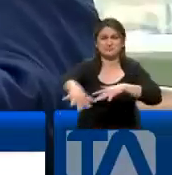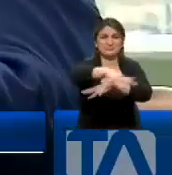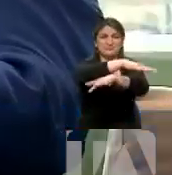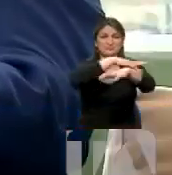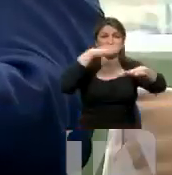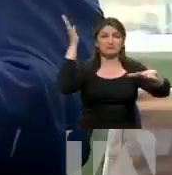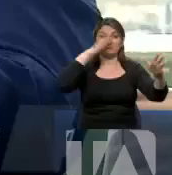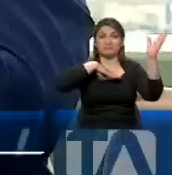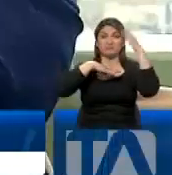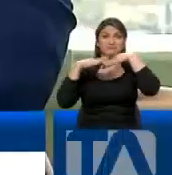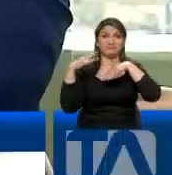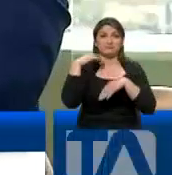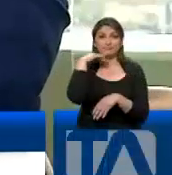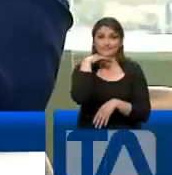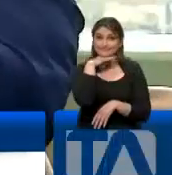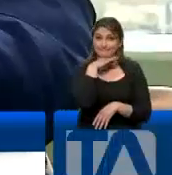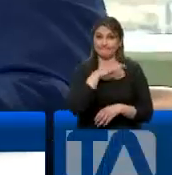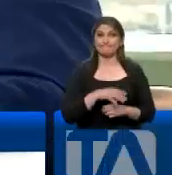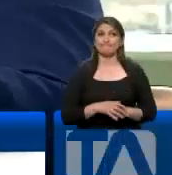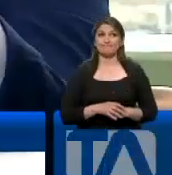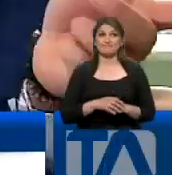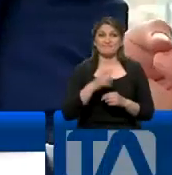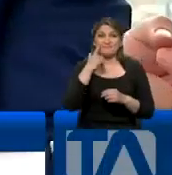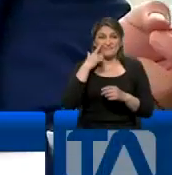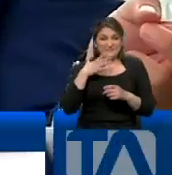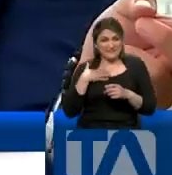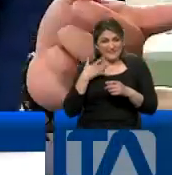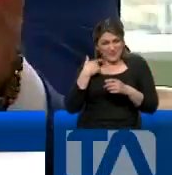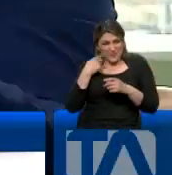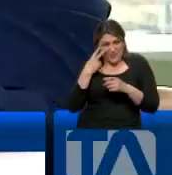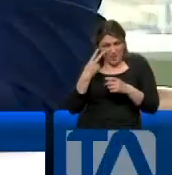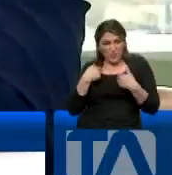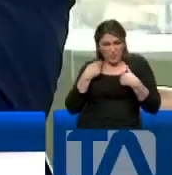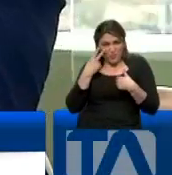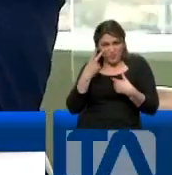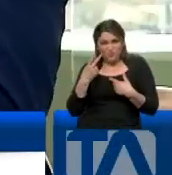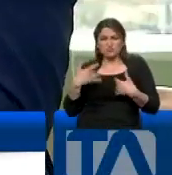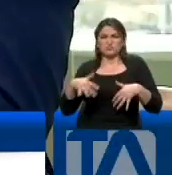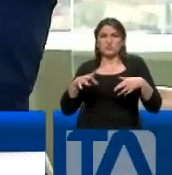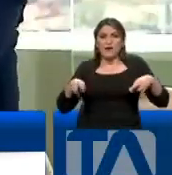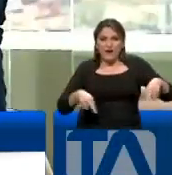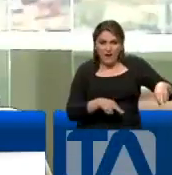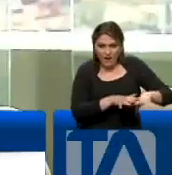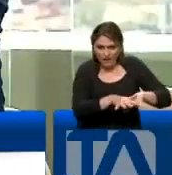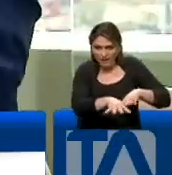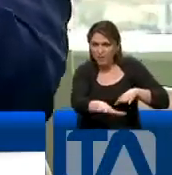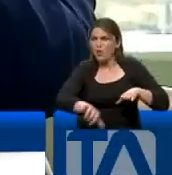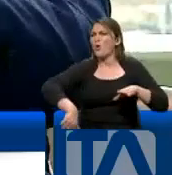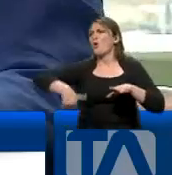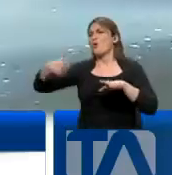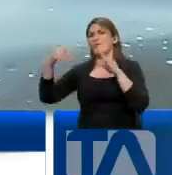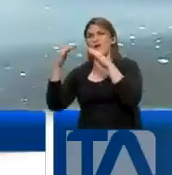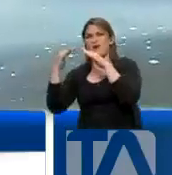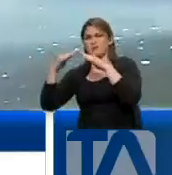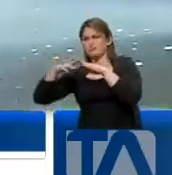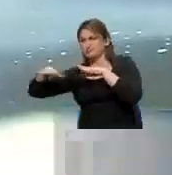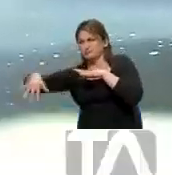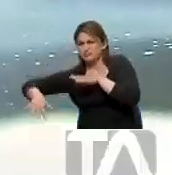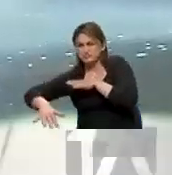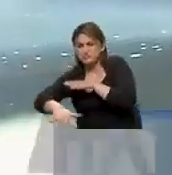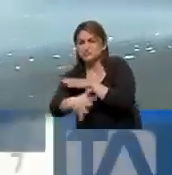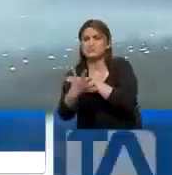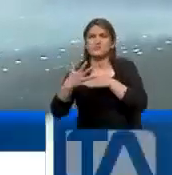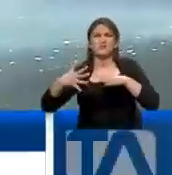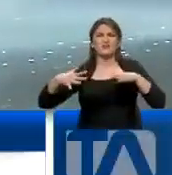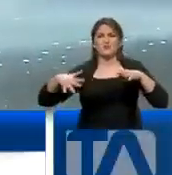eso súmele también las conexiones clandestinas, que no solamente van directo a los ríos, sino que también está conectado el sistema alcantarillado, el sistema agua lluvia. Una medida